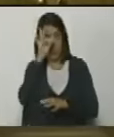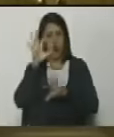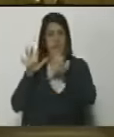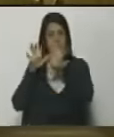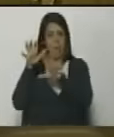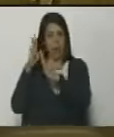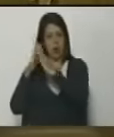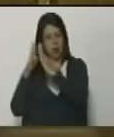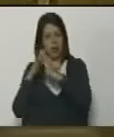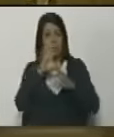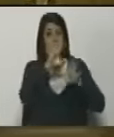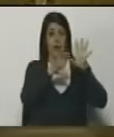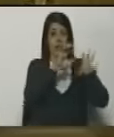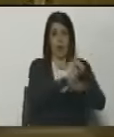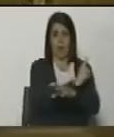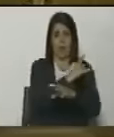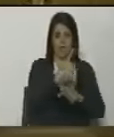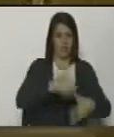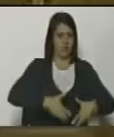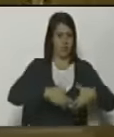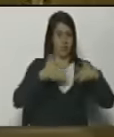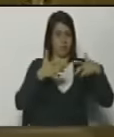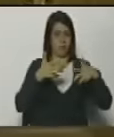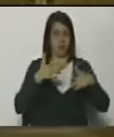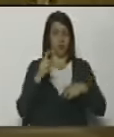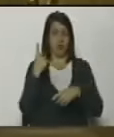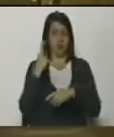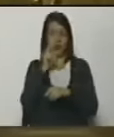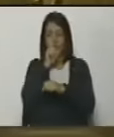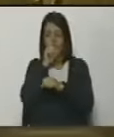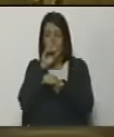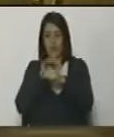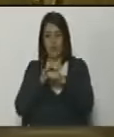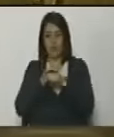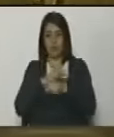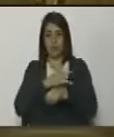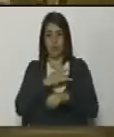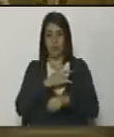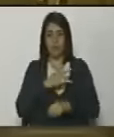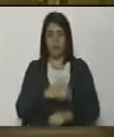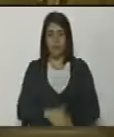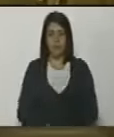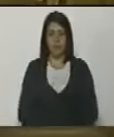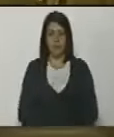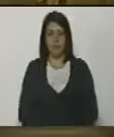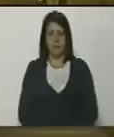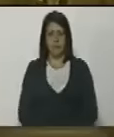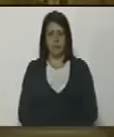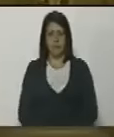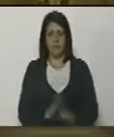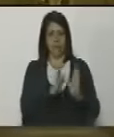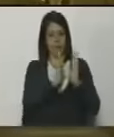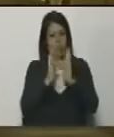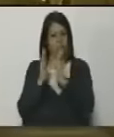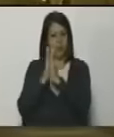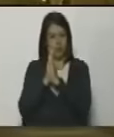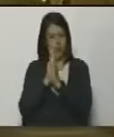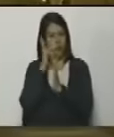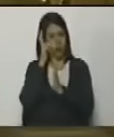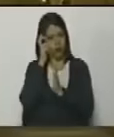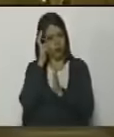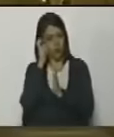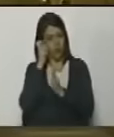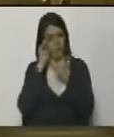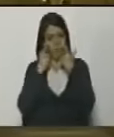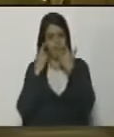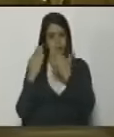distinción encontramos animales que solo obedecen a sus instintos. Un segundo, diputada. Orden, diputado, por favor.